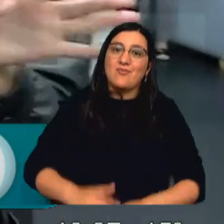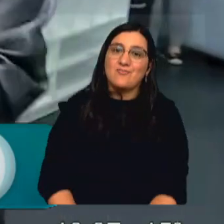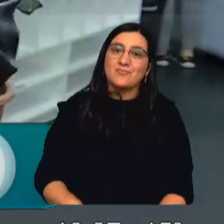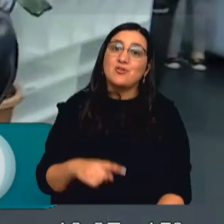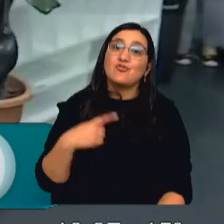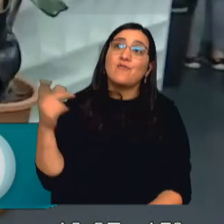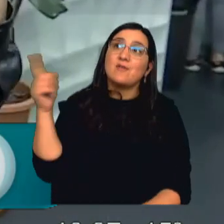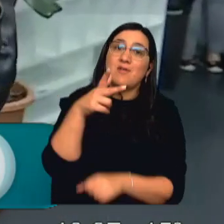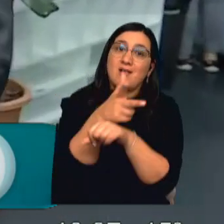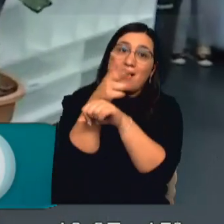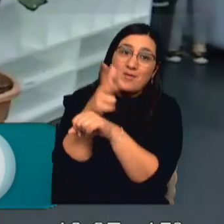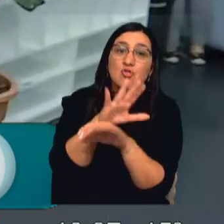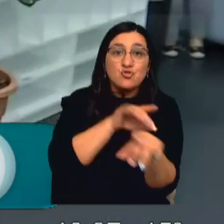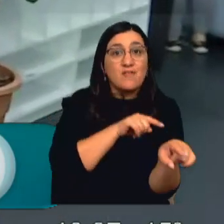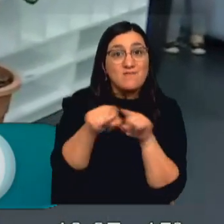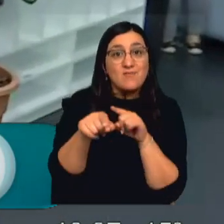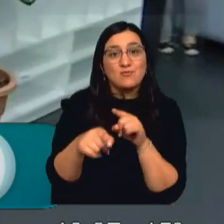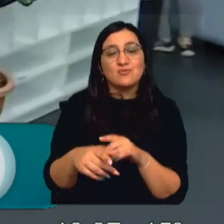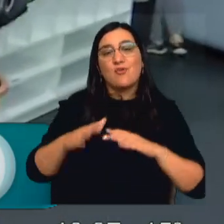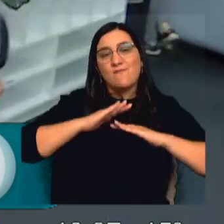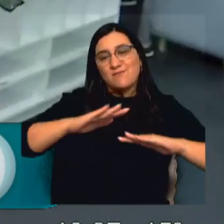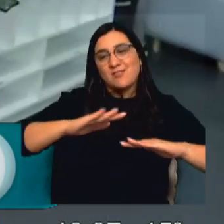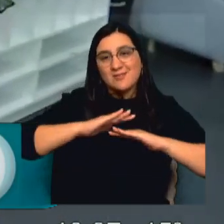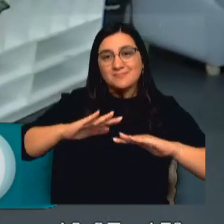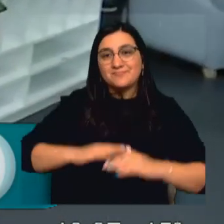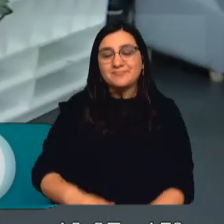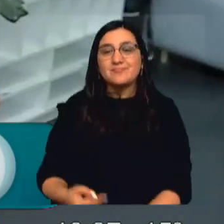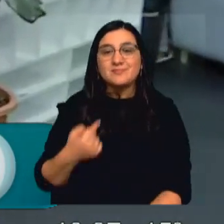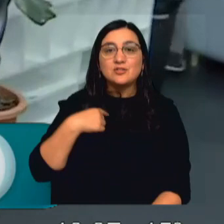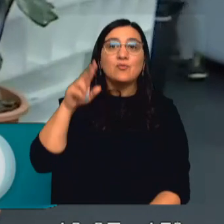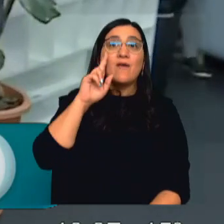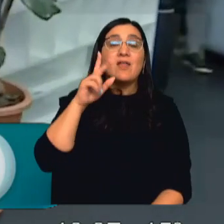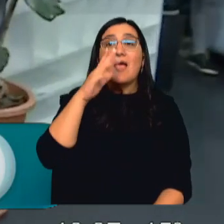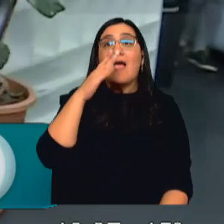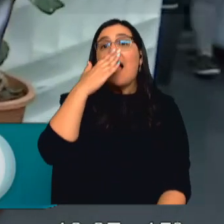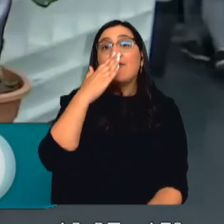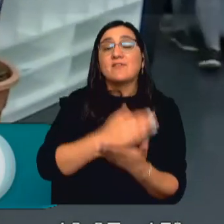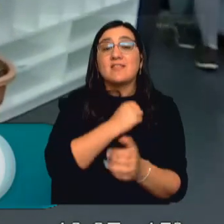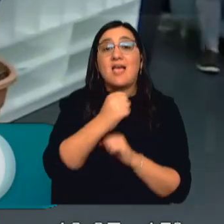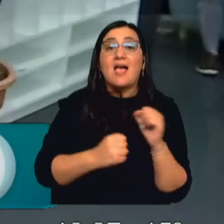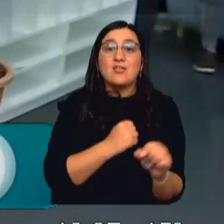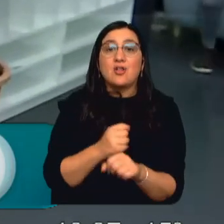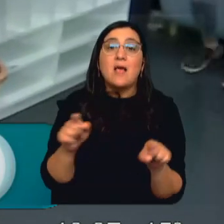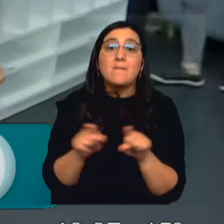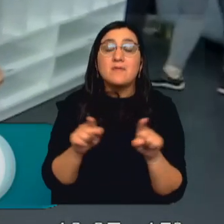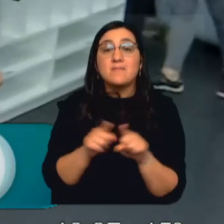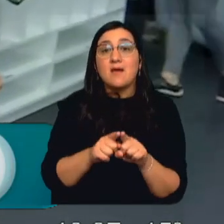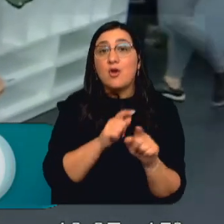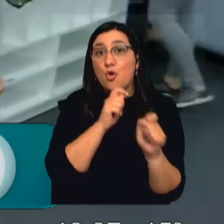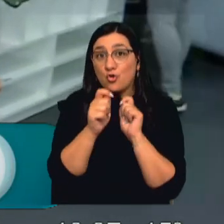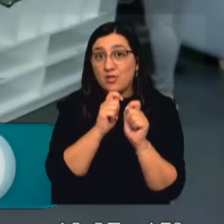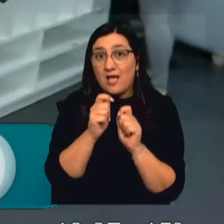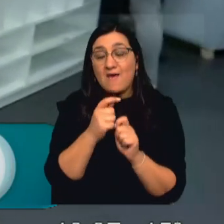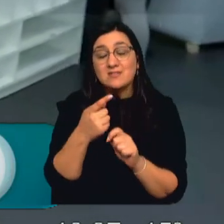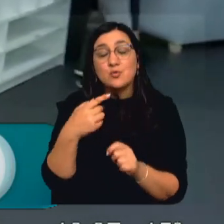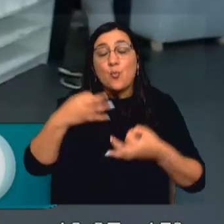nuestra cámara, que salieron todos en vivo hoy, todos fit. Y bueno, yo veré a fin de año, podemos una misma nota a ver si cumplí mi objetivo de fit